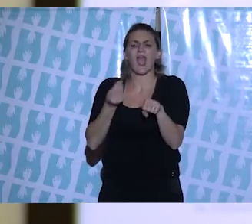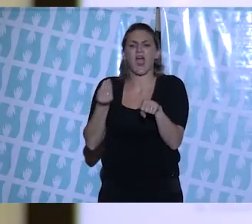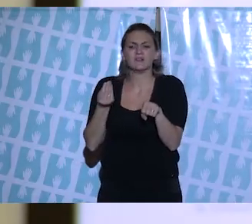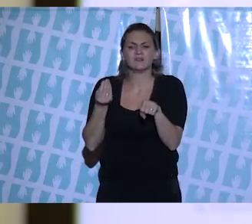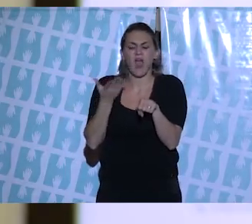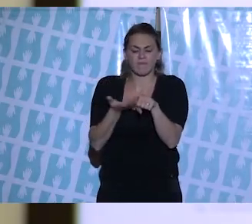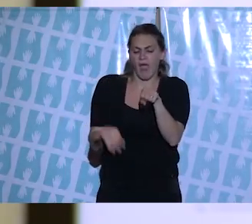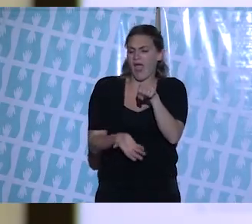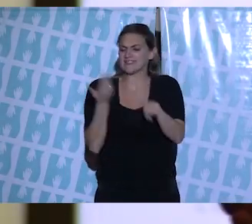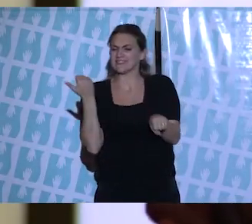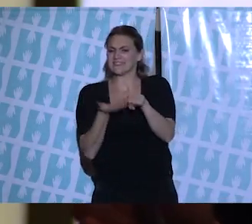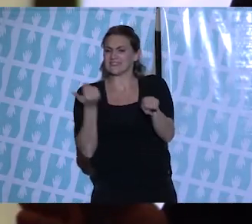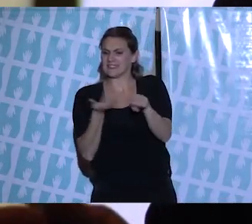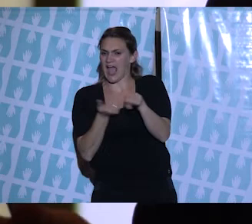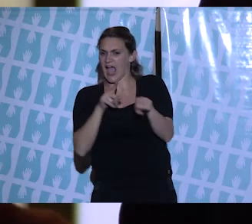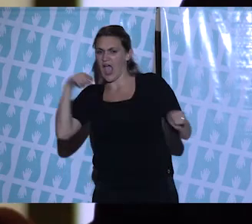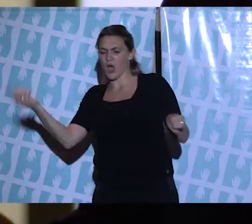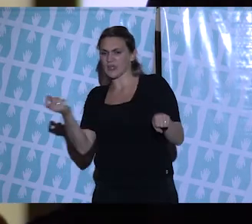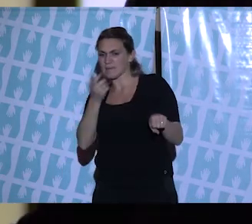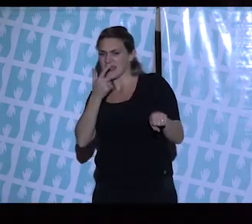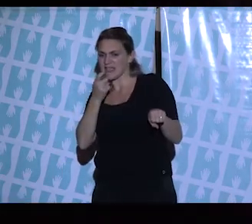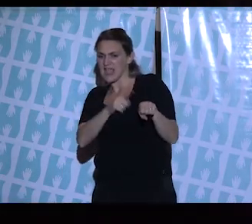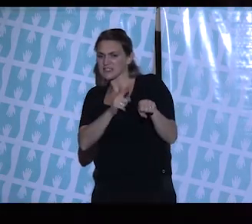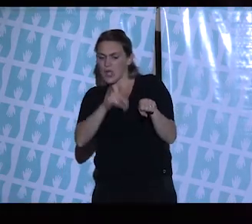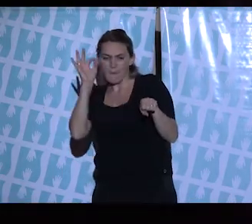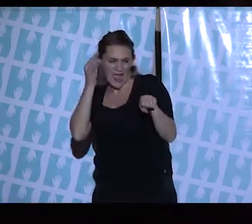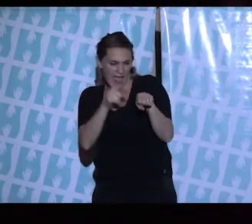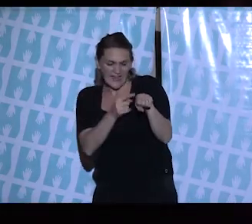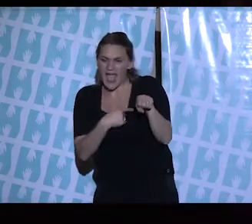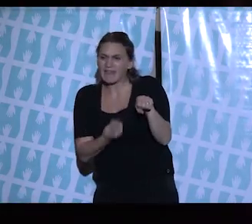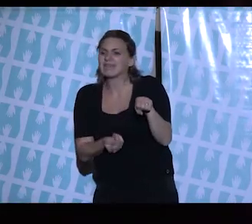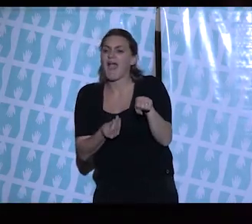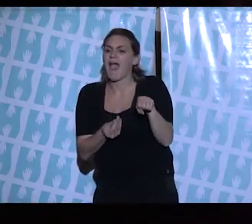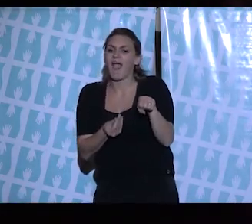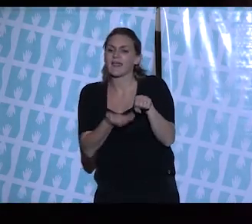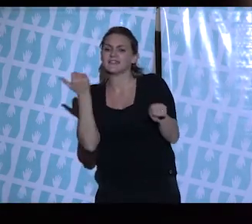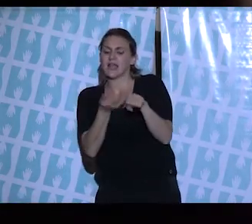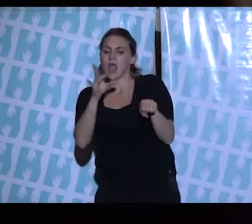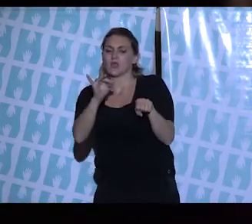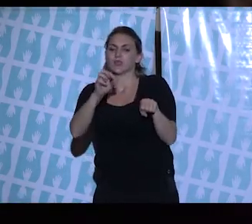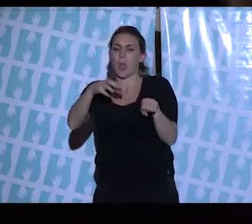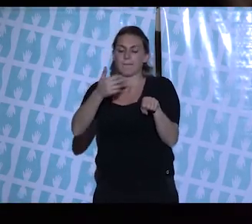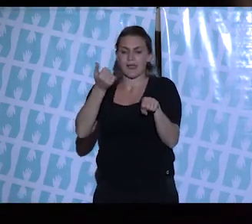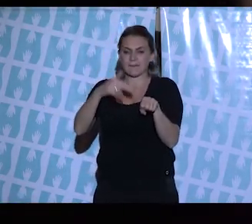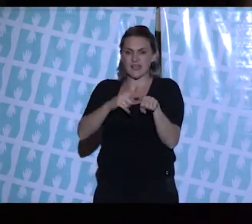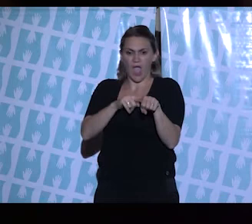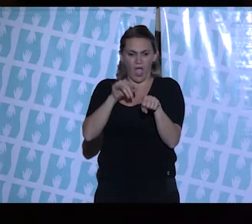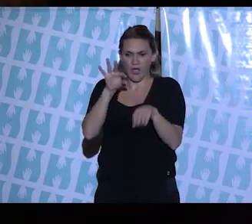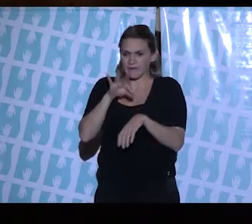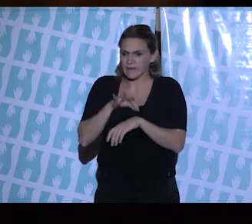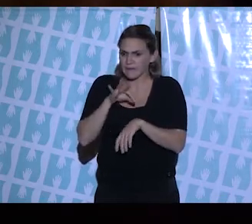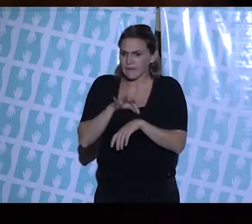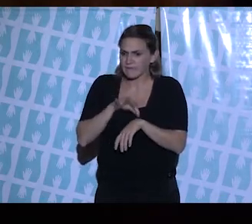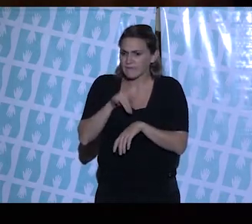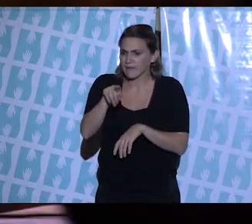deplesionaba o le quitaba totalmente la dopamina al cerebro de las ratas y las tornaba parkinsonianas.